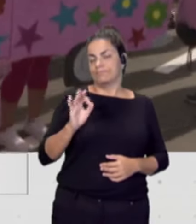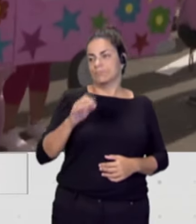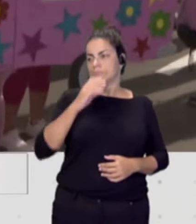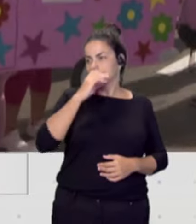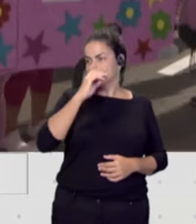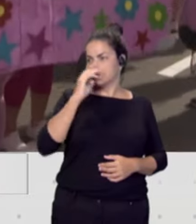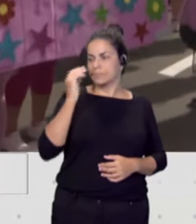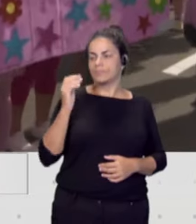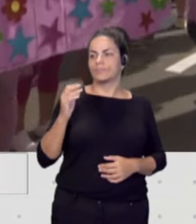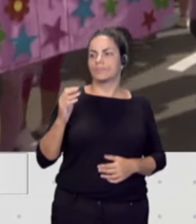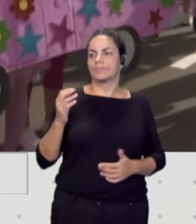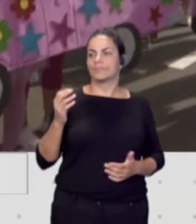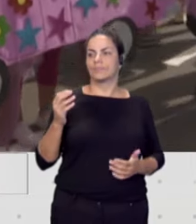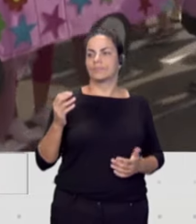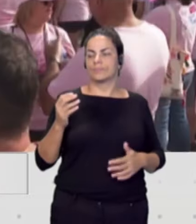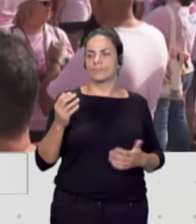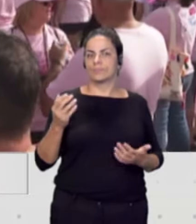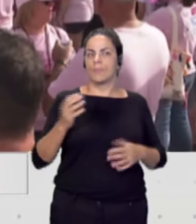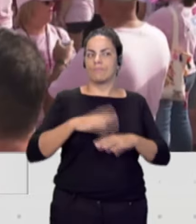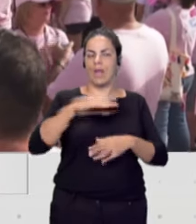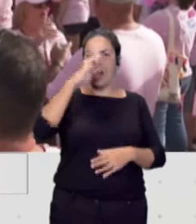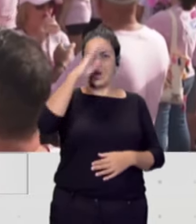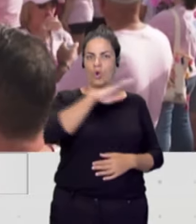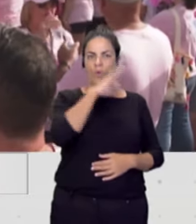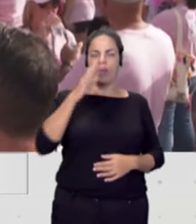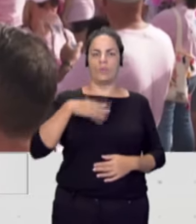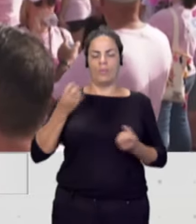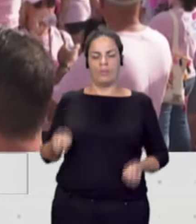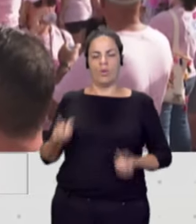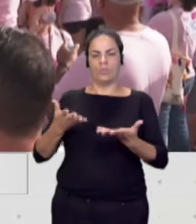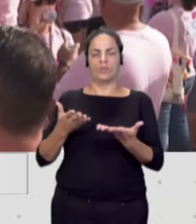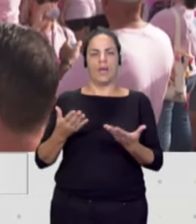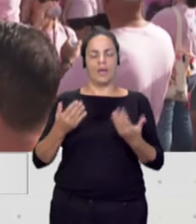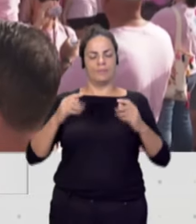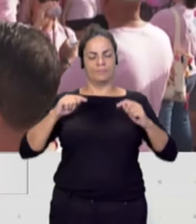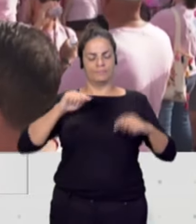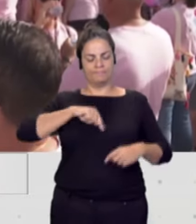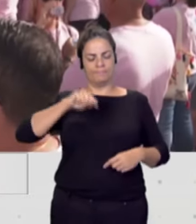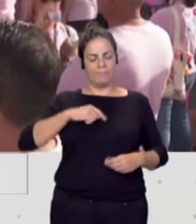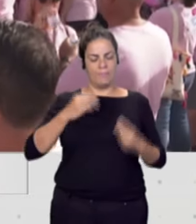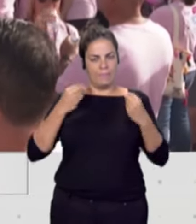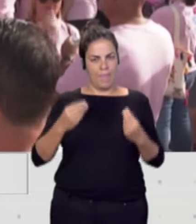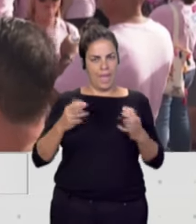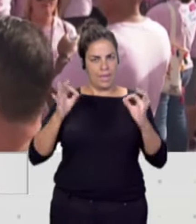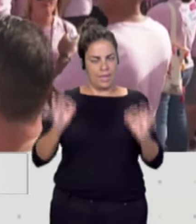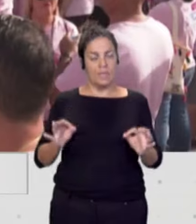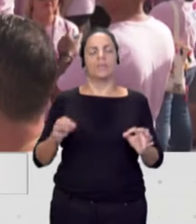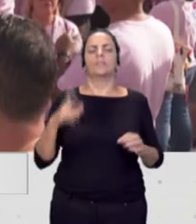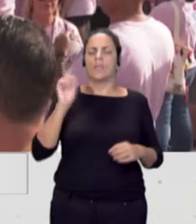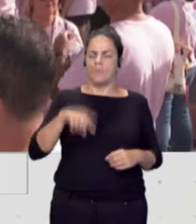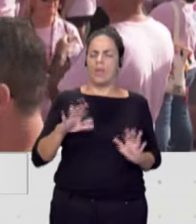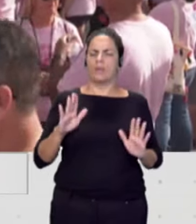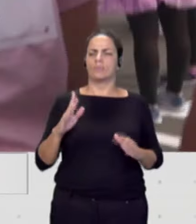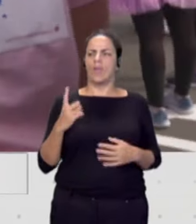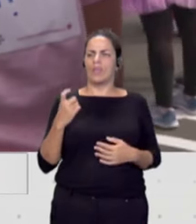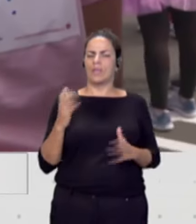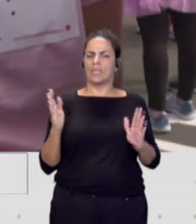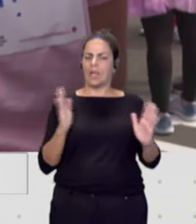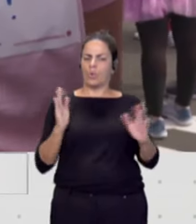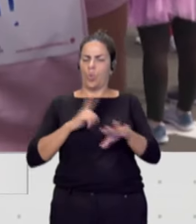tener esta interés en la comunicación, tiene que haber también un tiempo en los que ellos